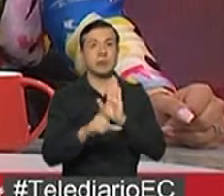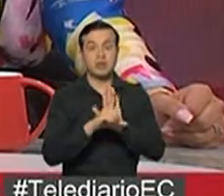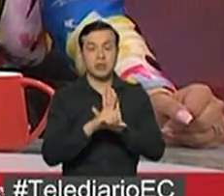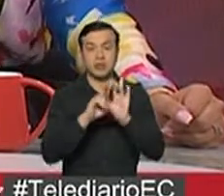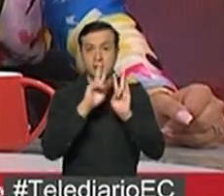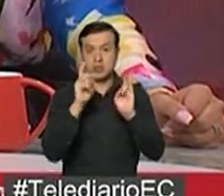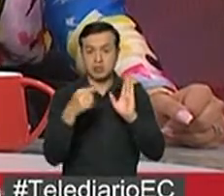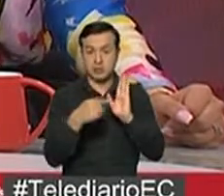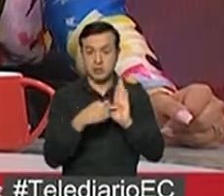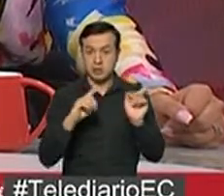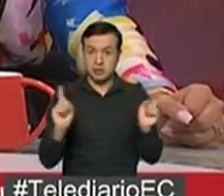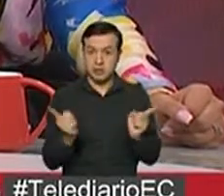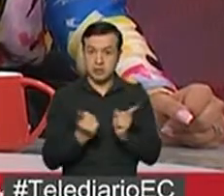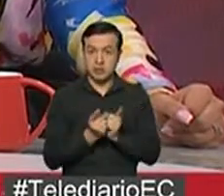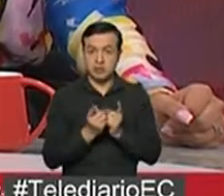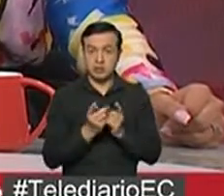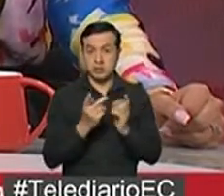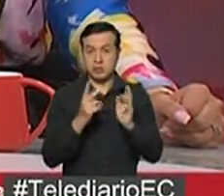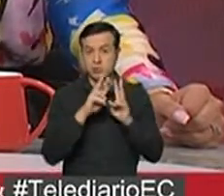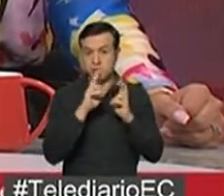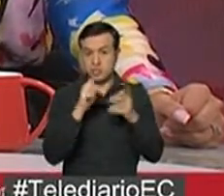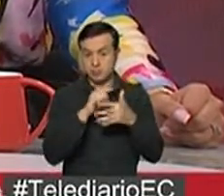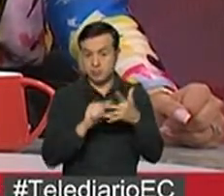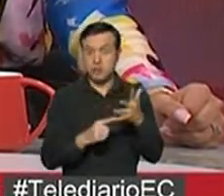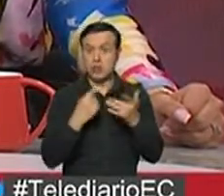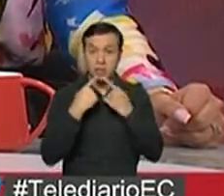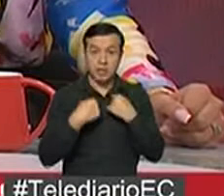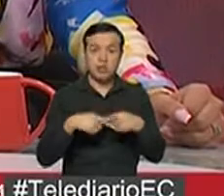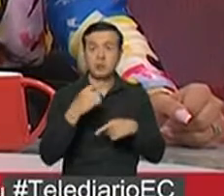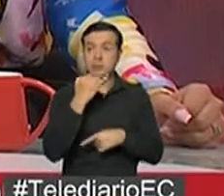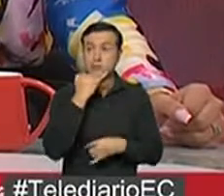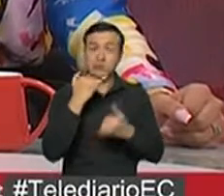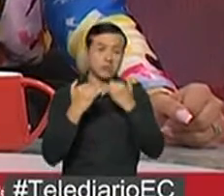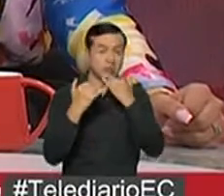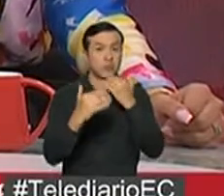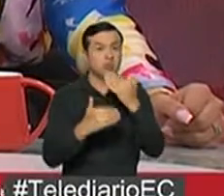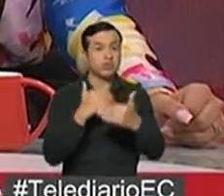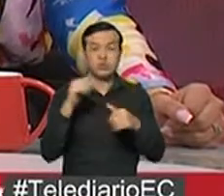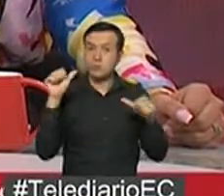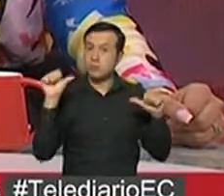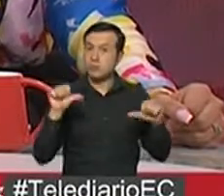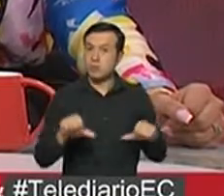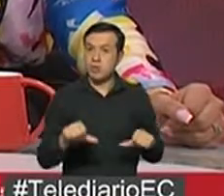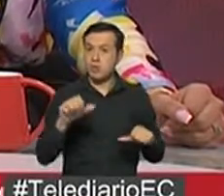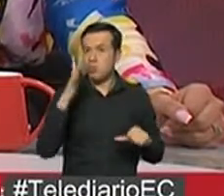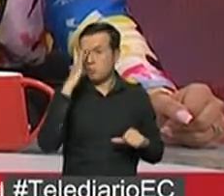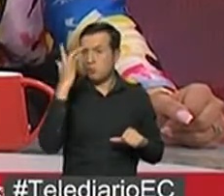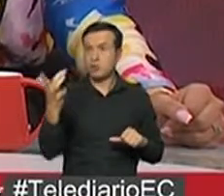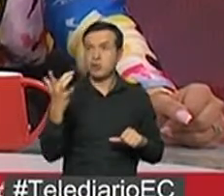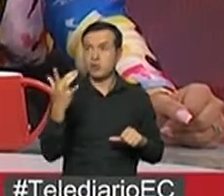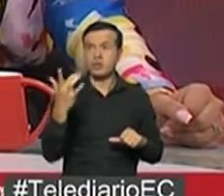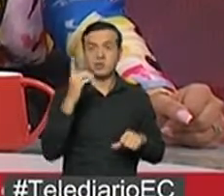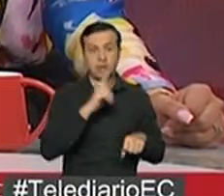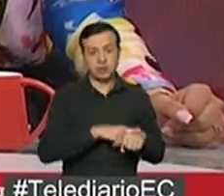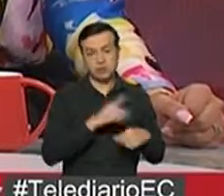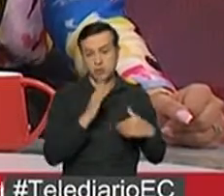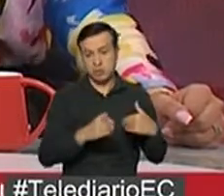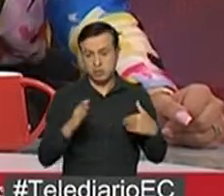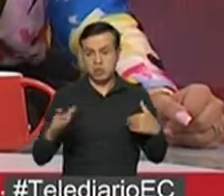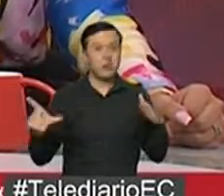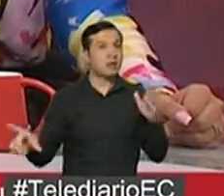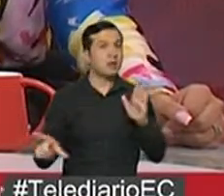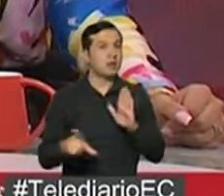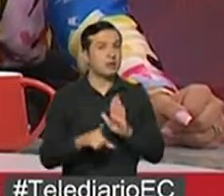y progresividad tributaria se asegura que se violó el procedimiento legislativo al no haberse cumplido con los plazos legales